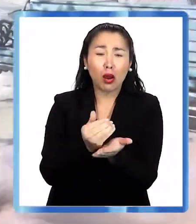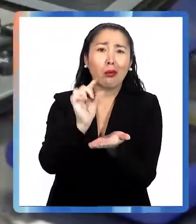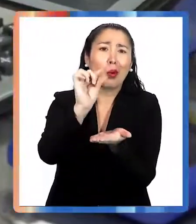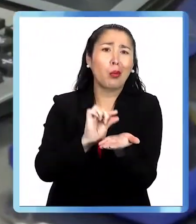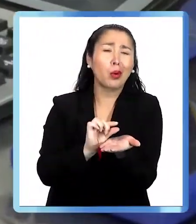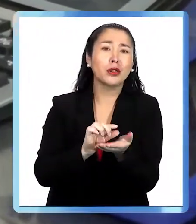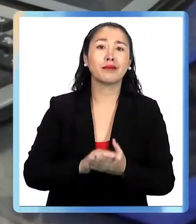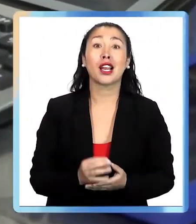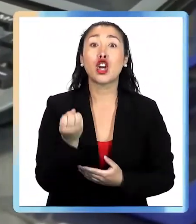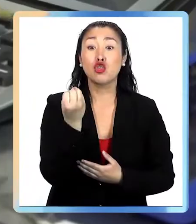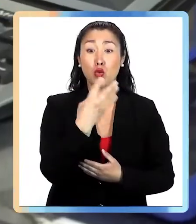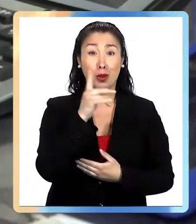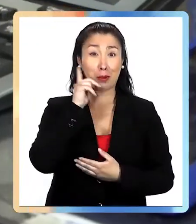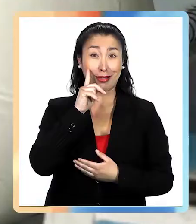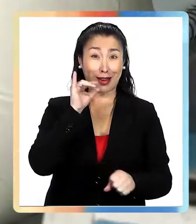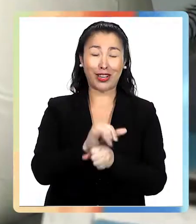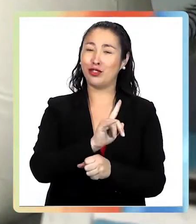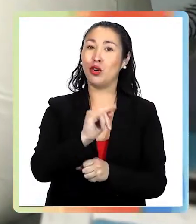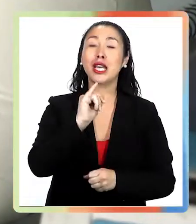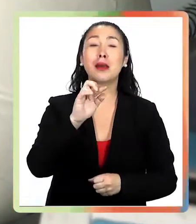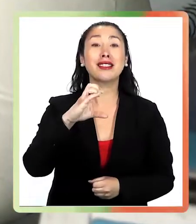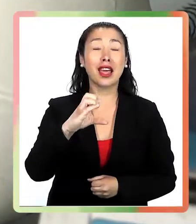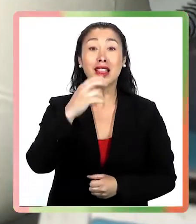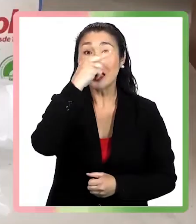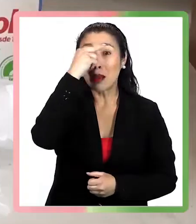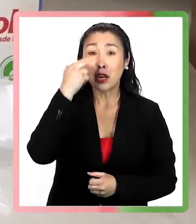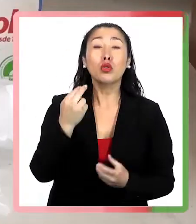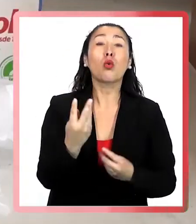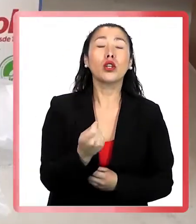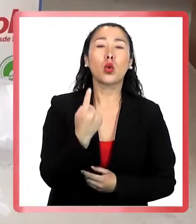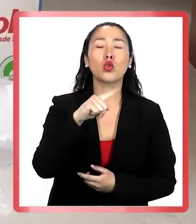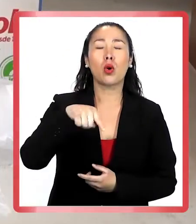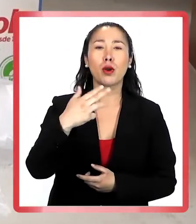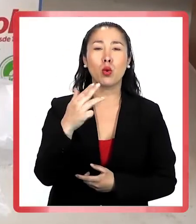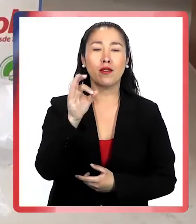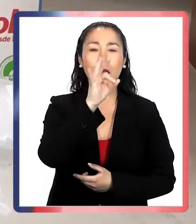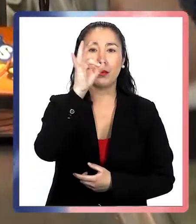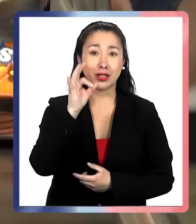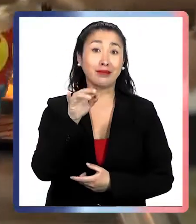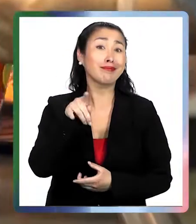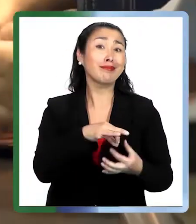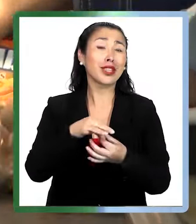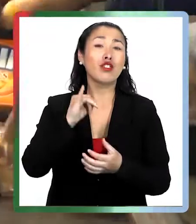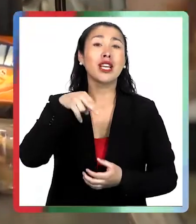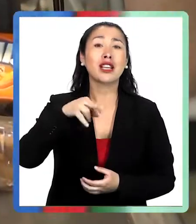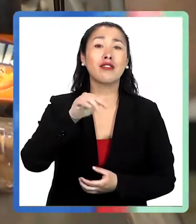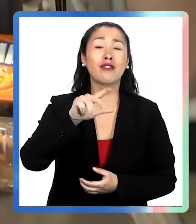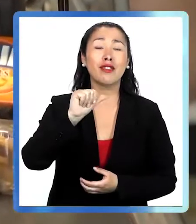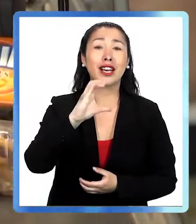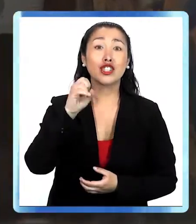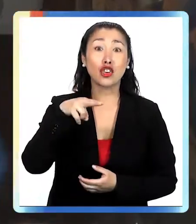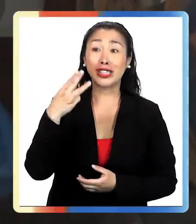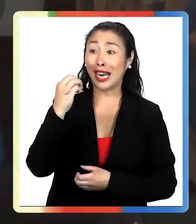también. Los números no mienten. El IPC de marzo fue de 1,9%. Es la inflación más alta